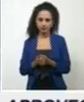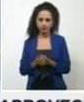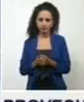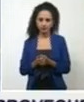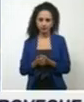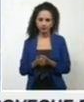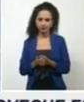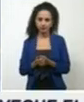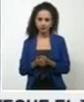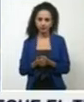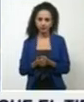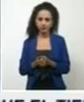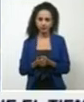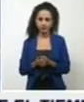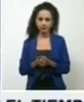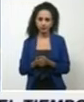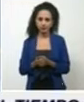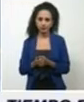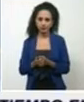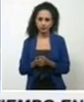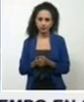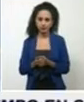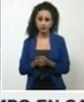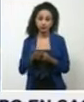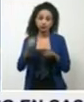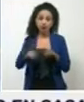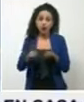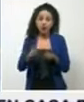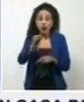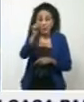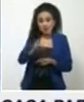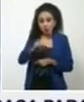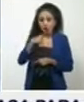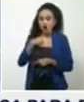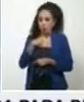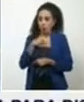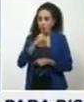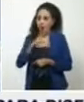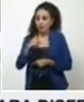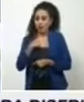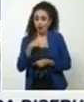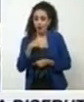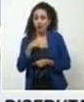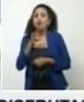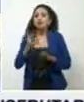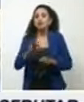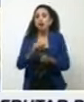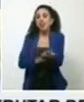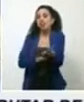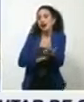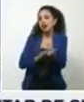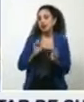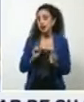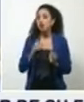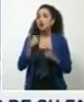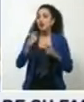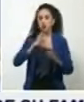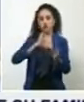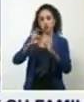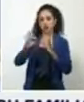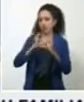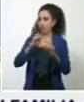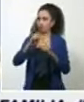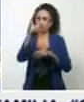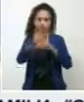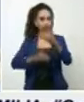pero eso lo que tiene es que protegerse y hacer su tratamiento, cumplir con lo que está